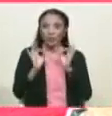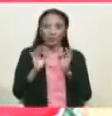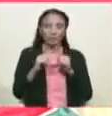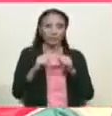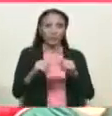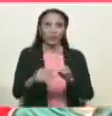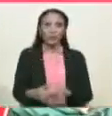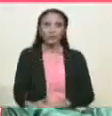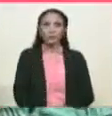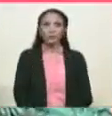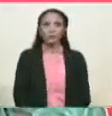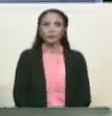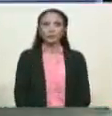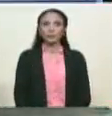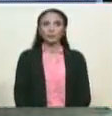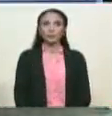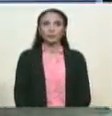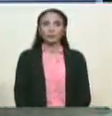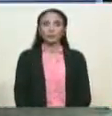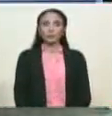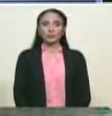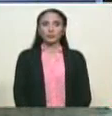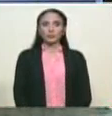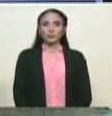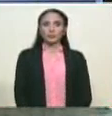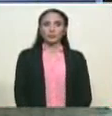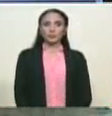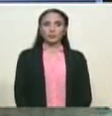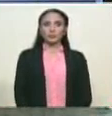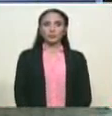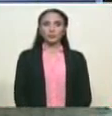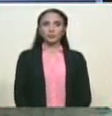de animales en Venezuela.